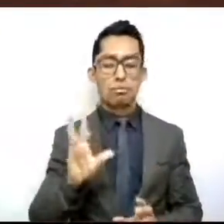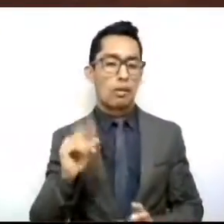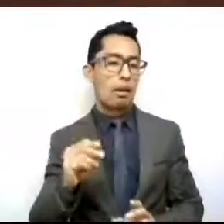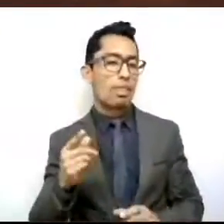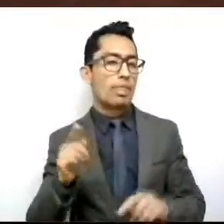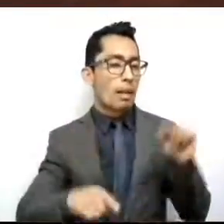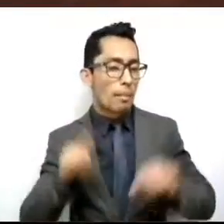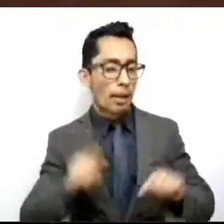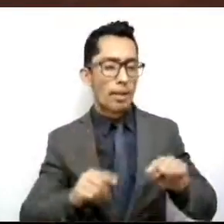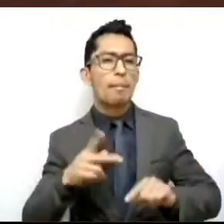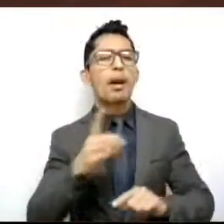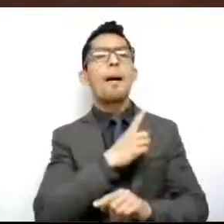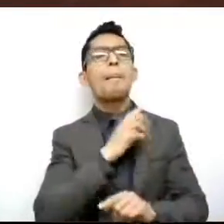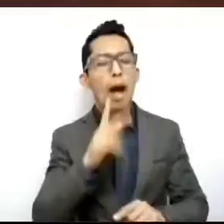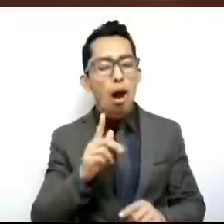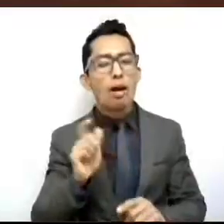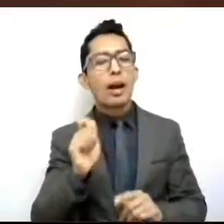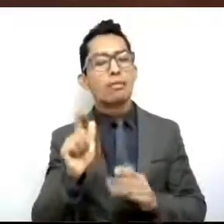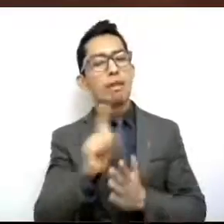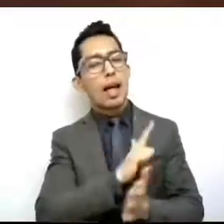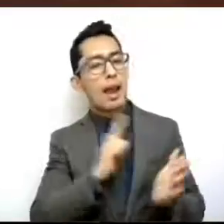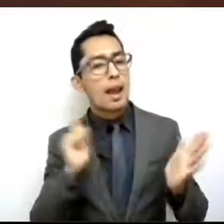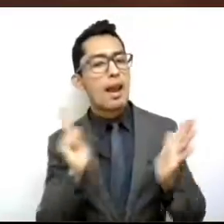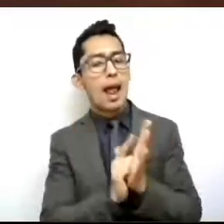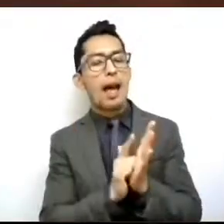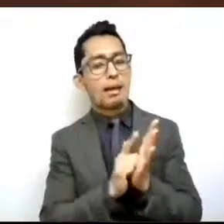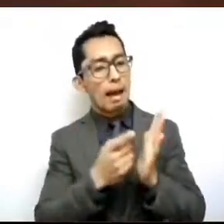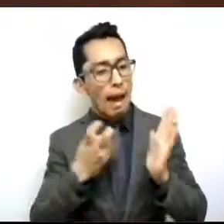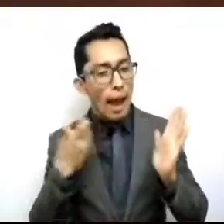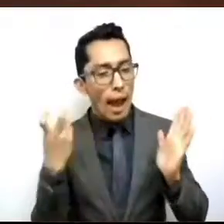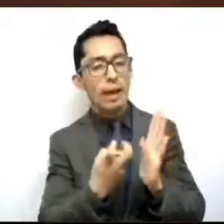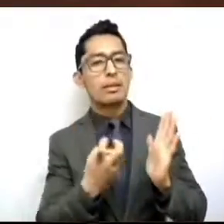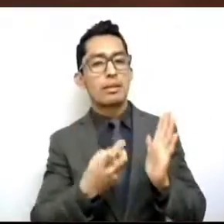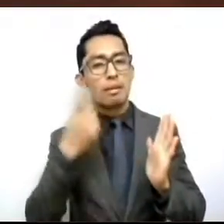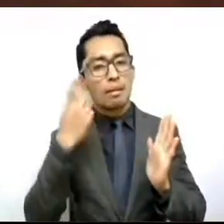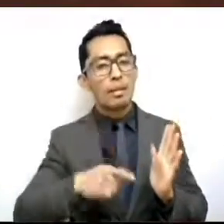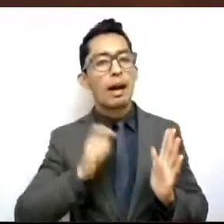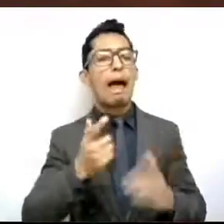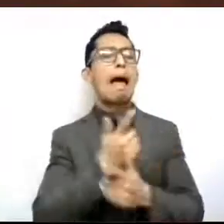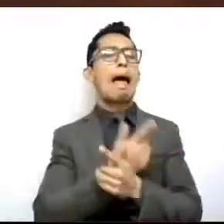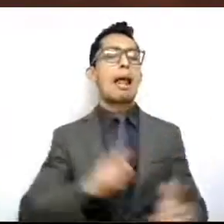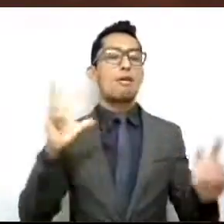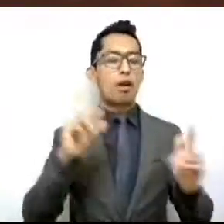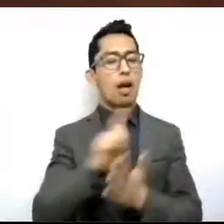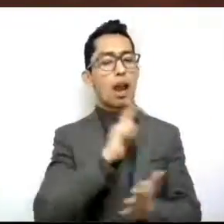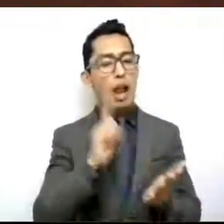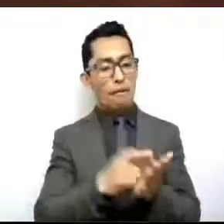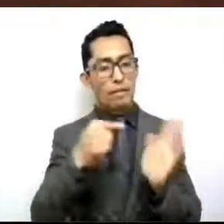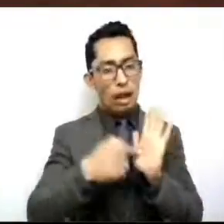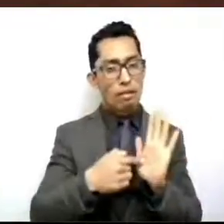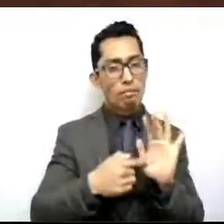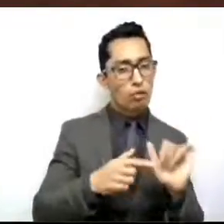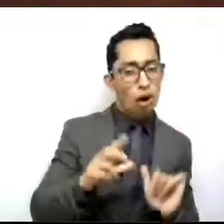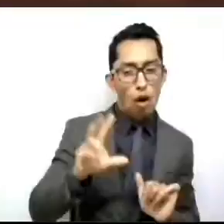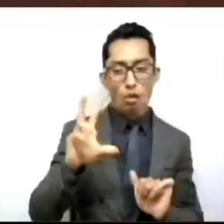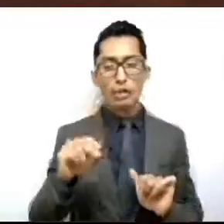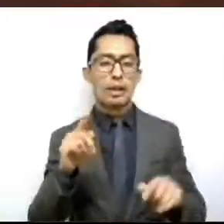lo normamos? ¿Por qué no le ponemos un poquito más de candados? ¿Por qué no, por decir